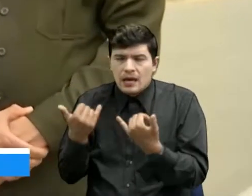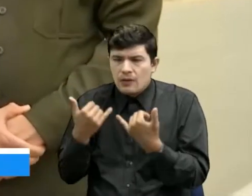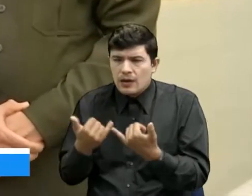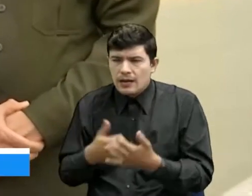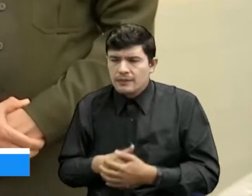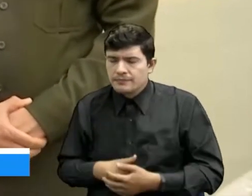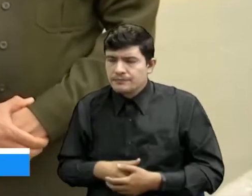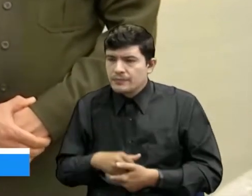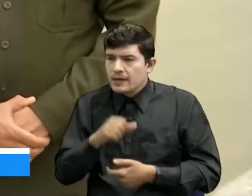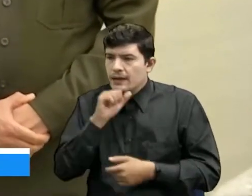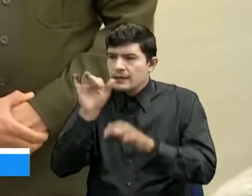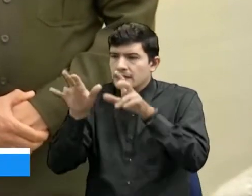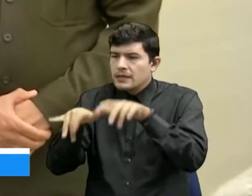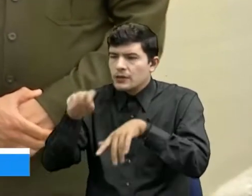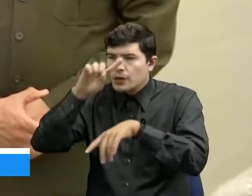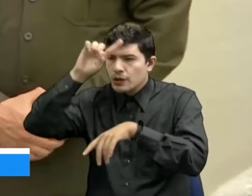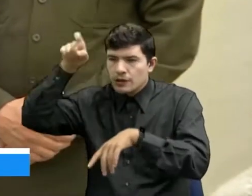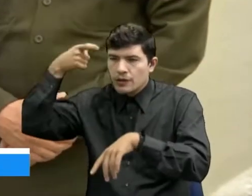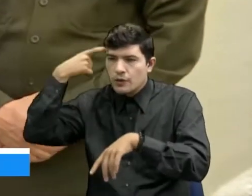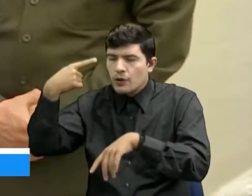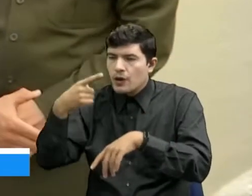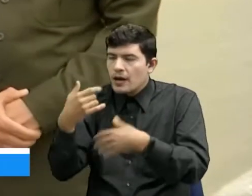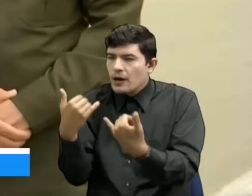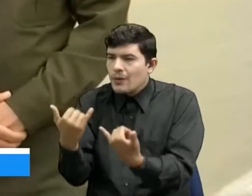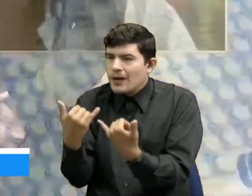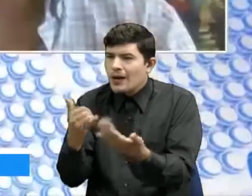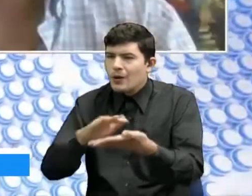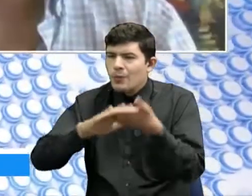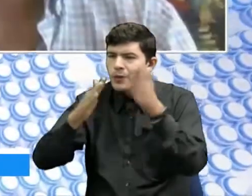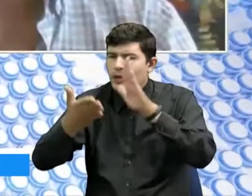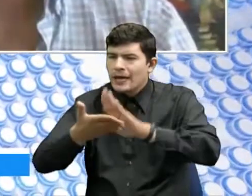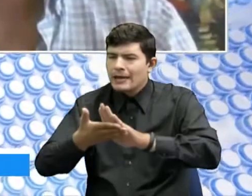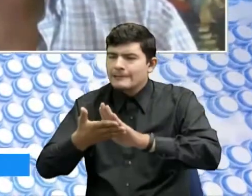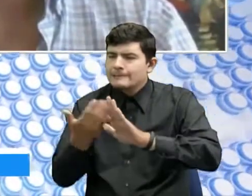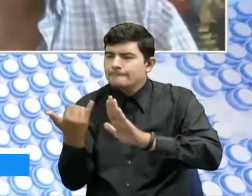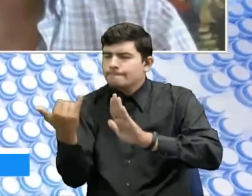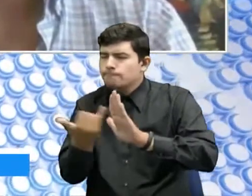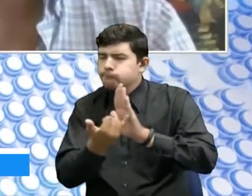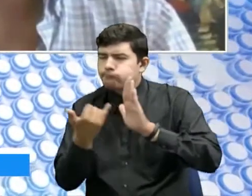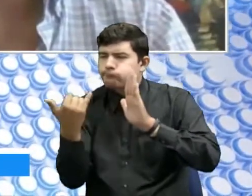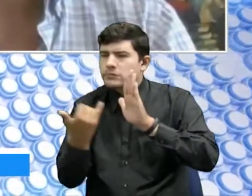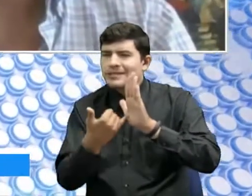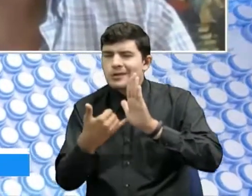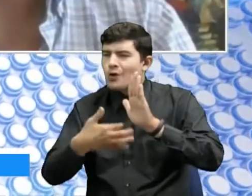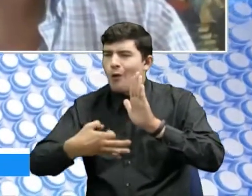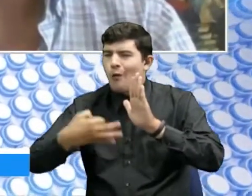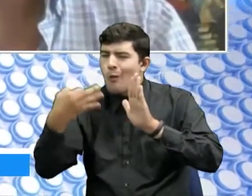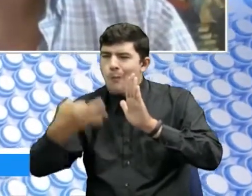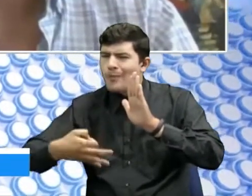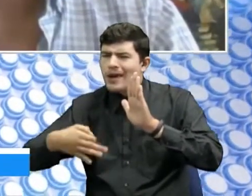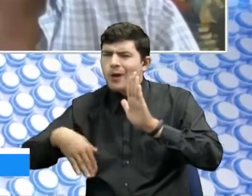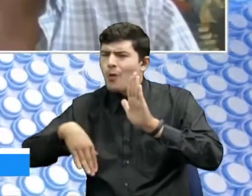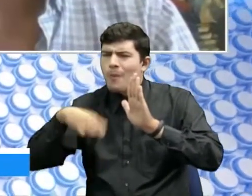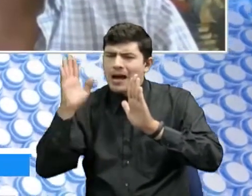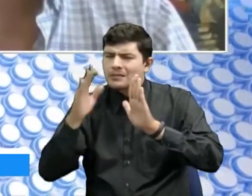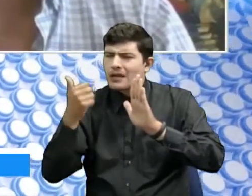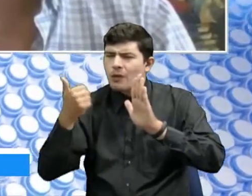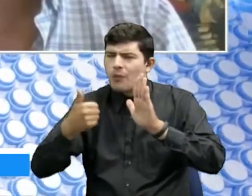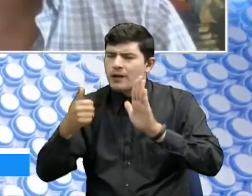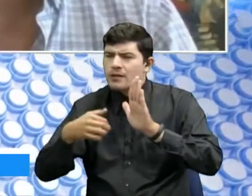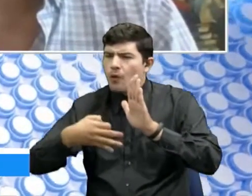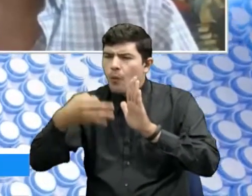infringiendo como tal las personas, las comunidades en Bucaramanga en medio de toda esta caravana por la